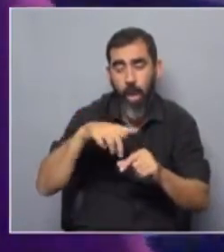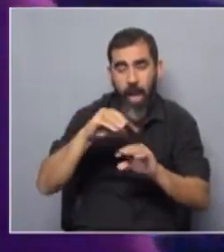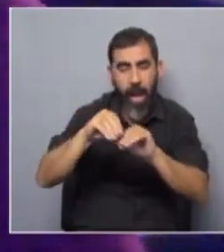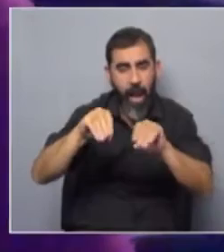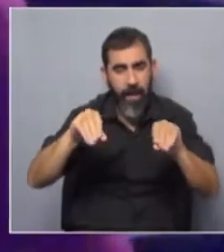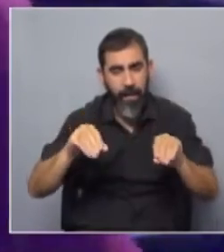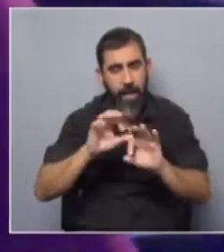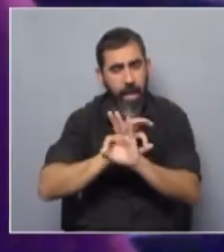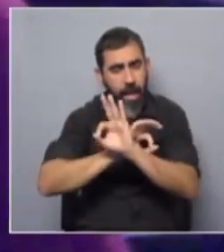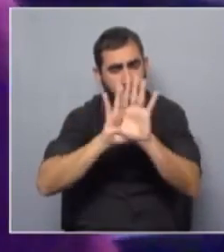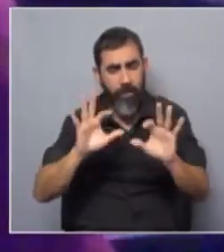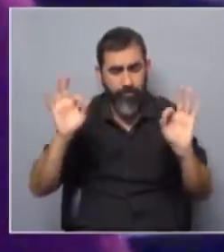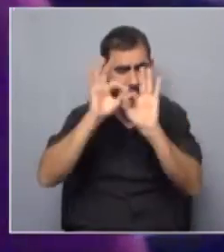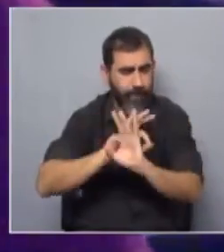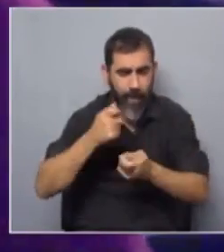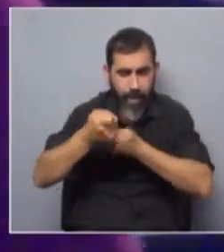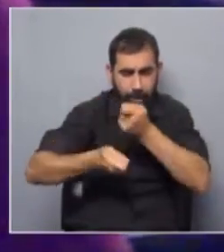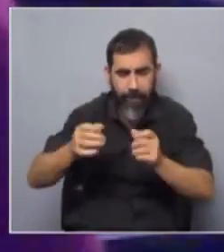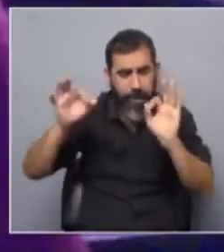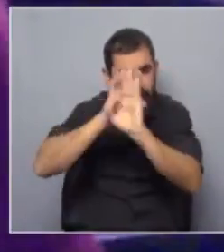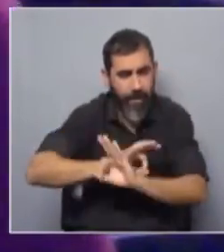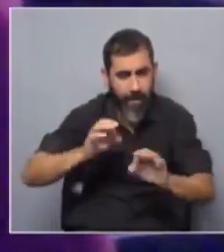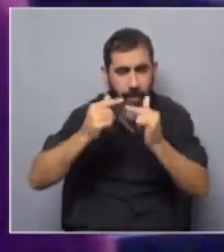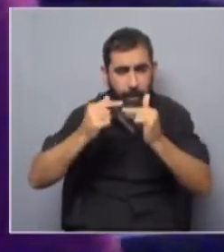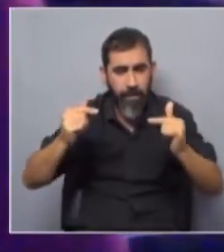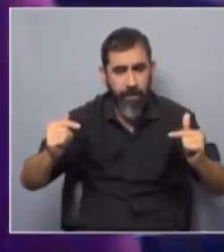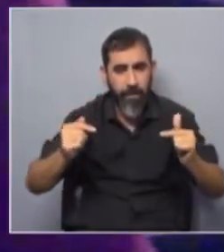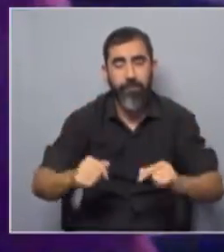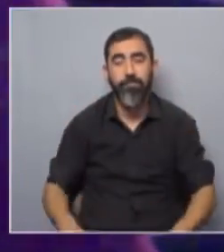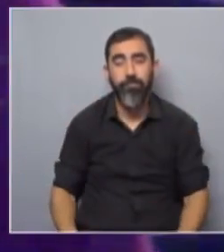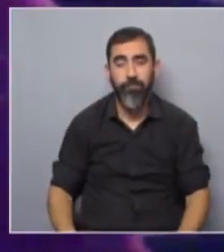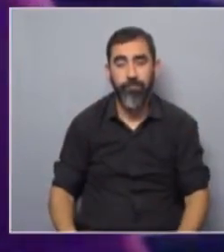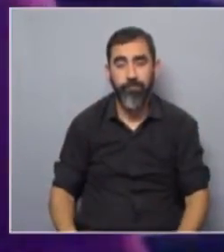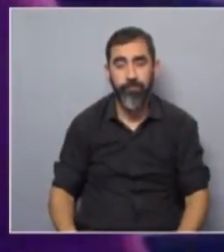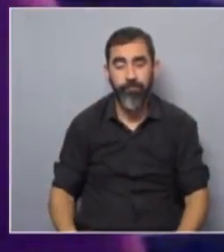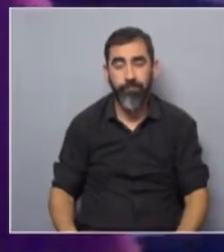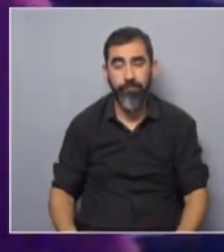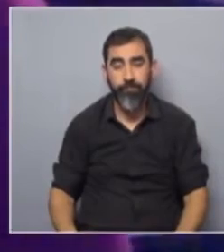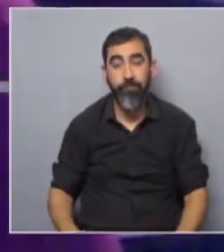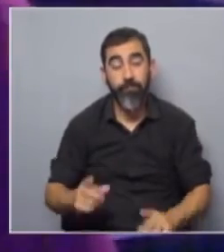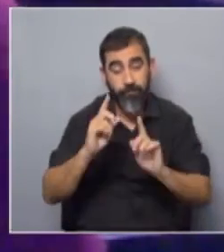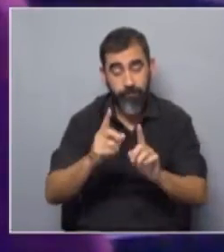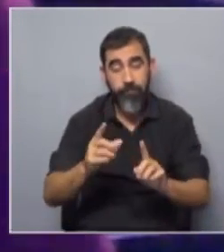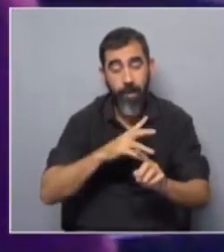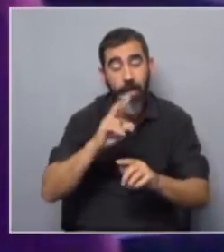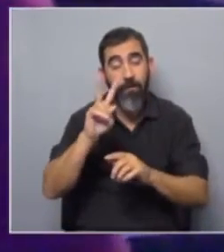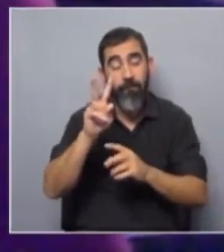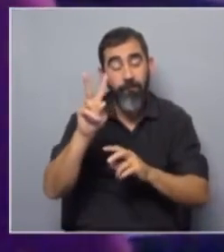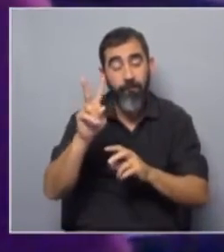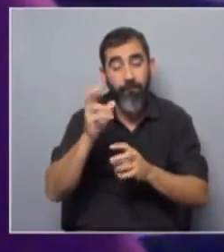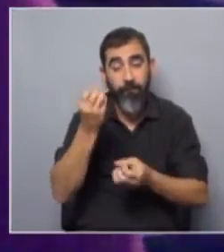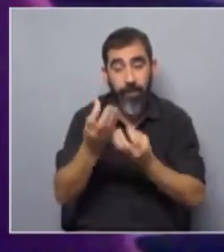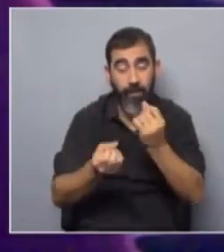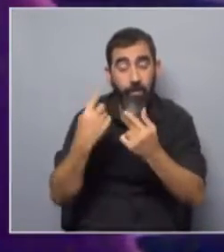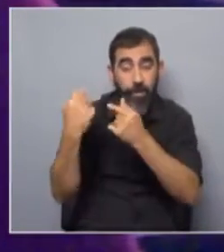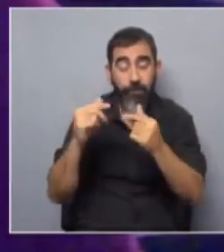arenosos, claros, que no tienen nada de material y que son muy pobres. Entonces también tienen una vegetación diferente